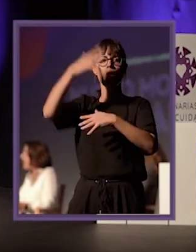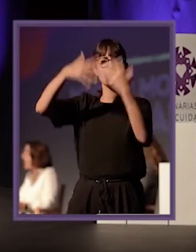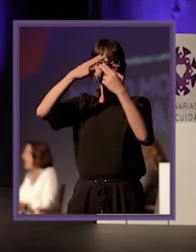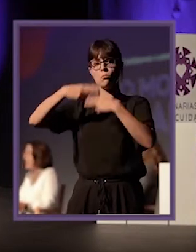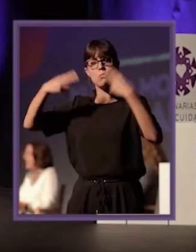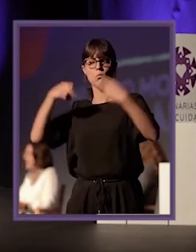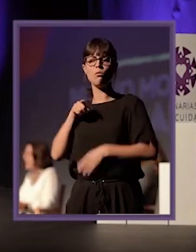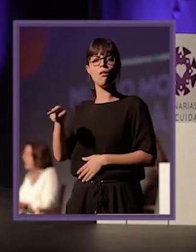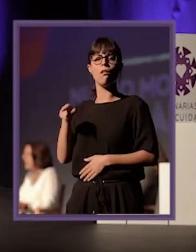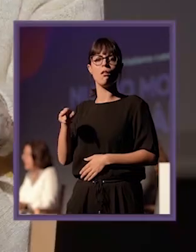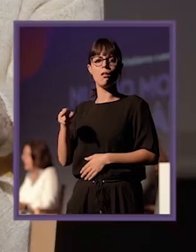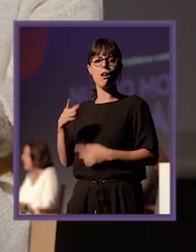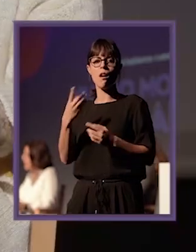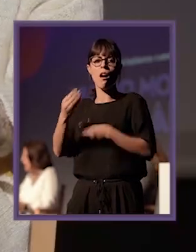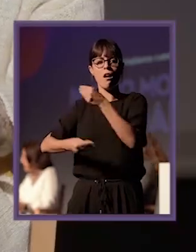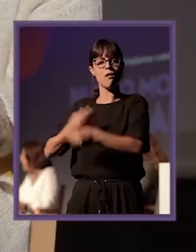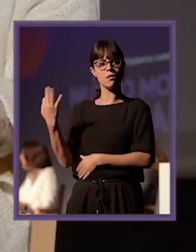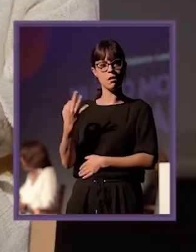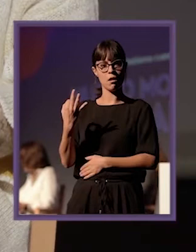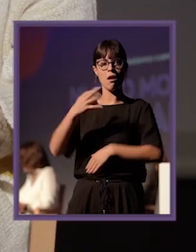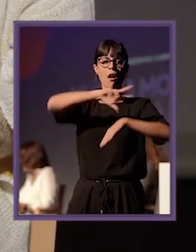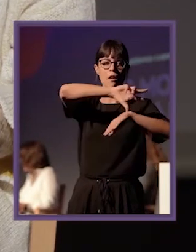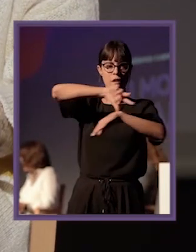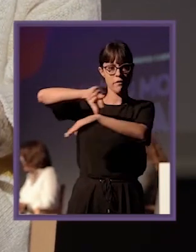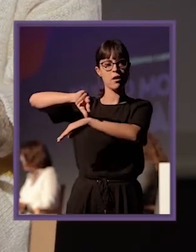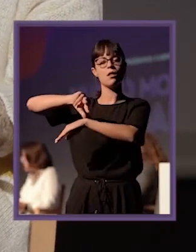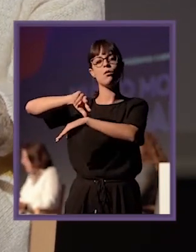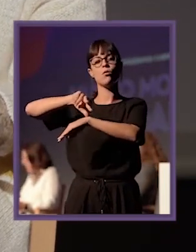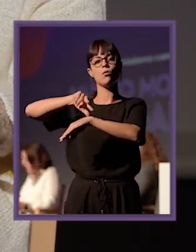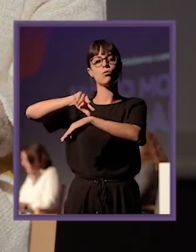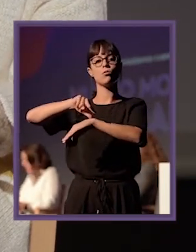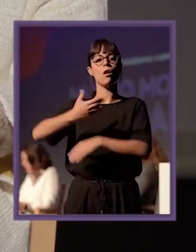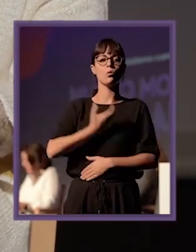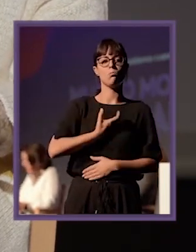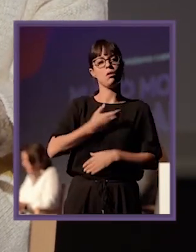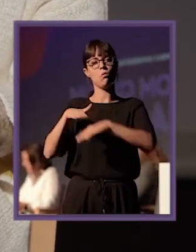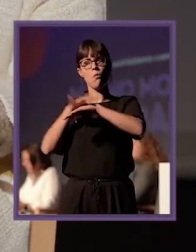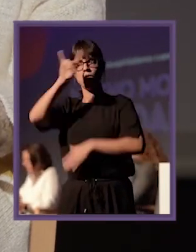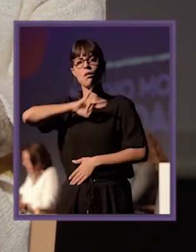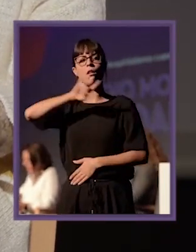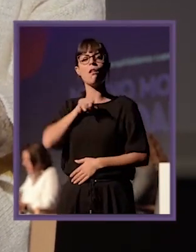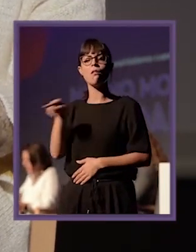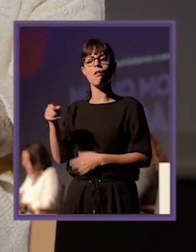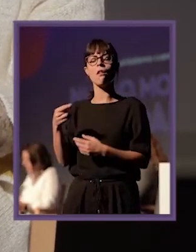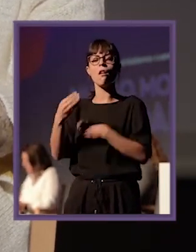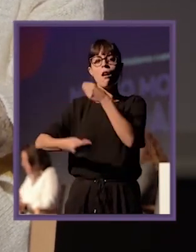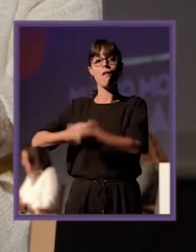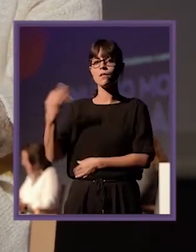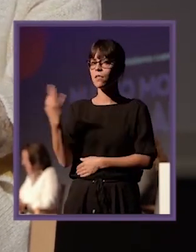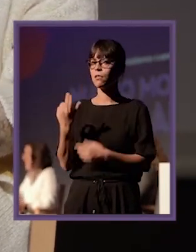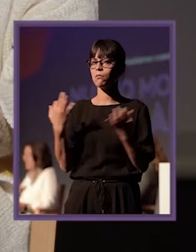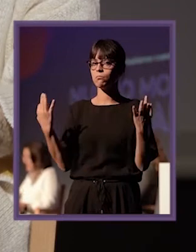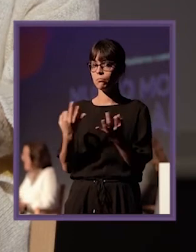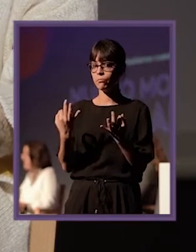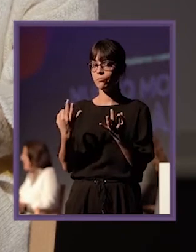instituciones de las islas, no solo a nivel de cabildo, sino también a nivel municipal? Pues tenemos que generar las circunstancias